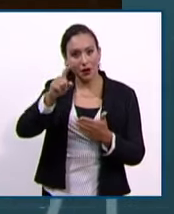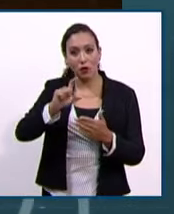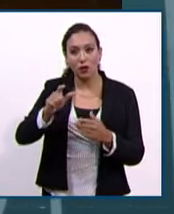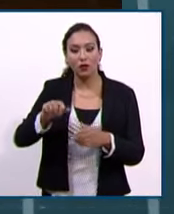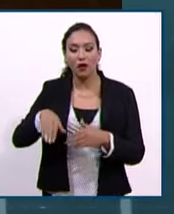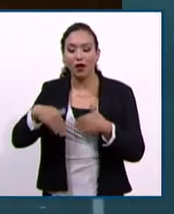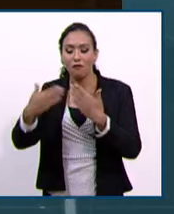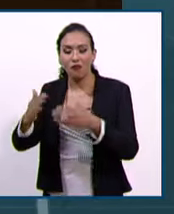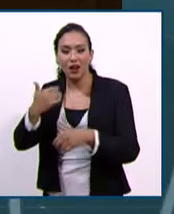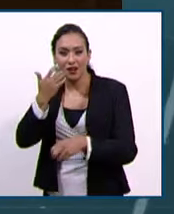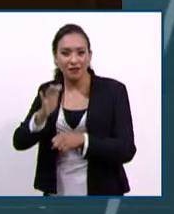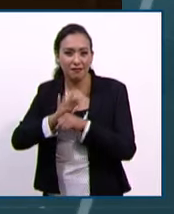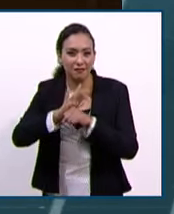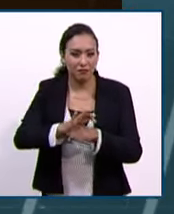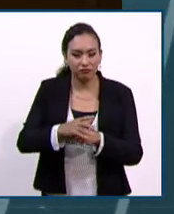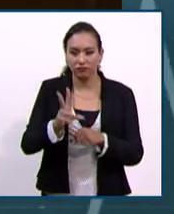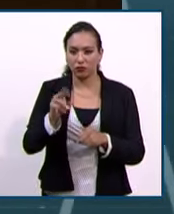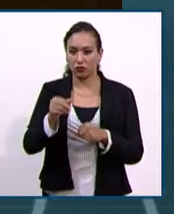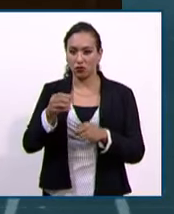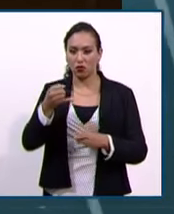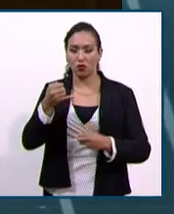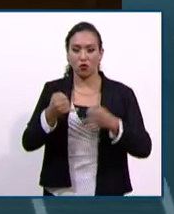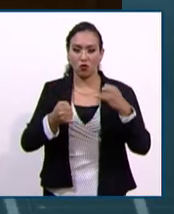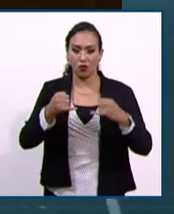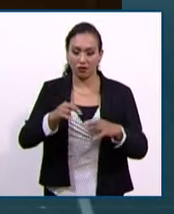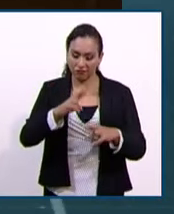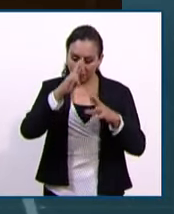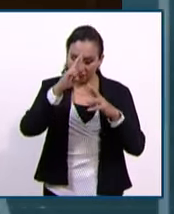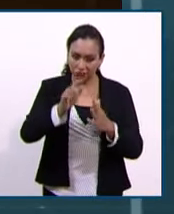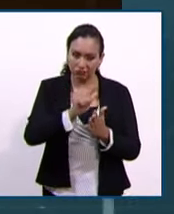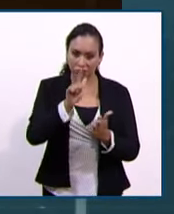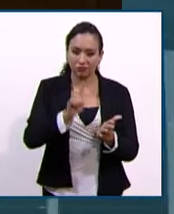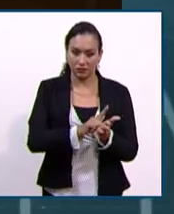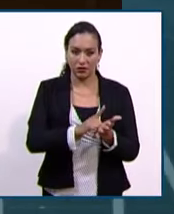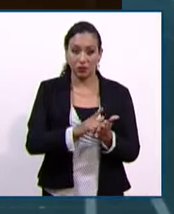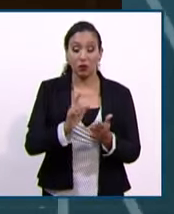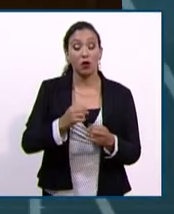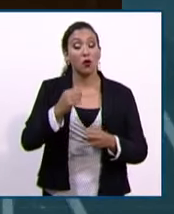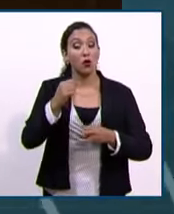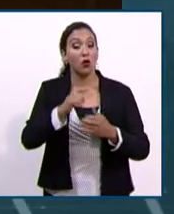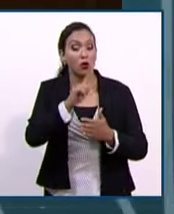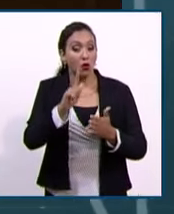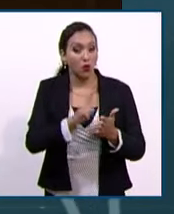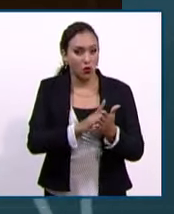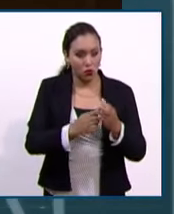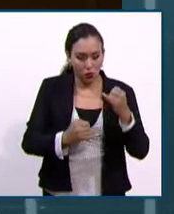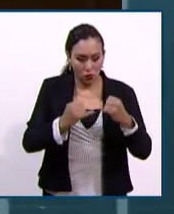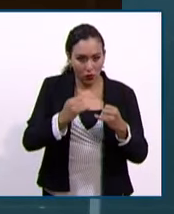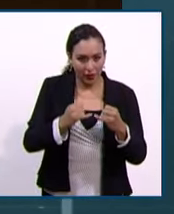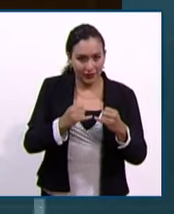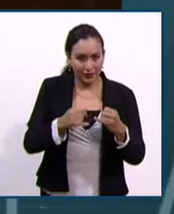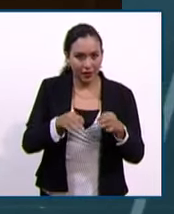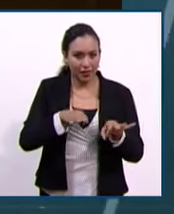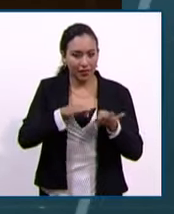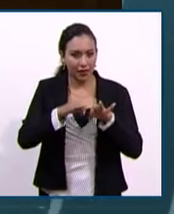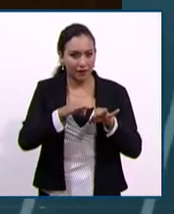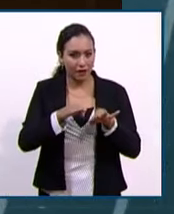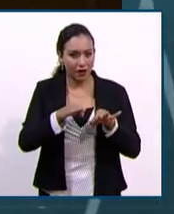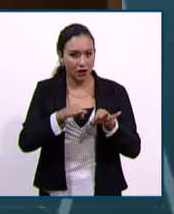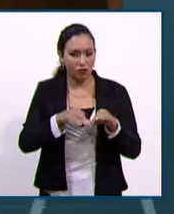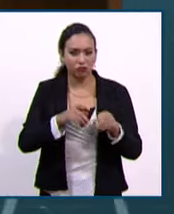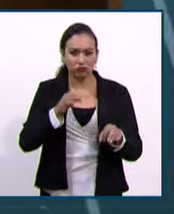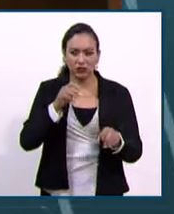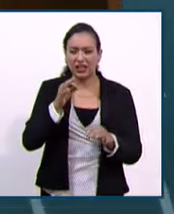externas. Los deberes que se exigen a una buena persona juzgadora no desaparecen con la